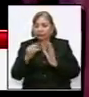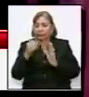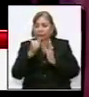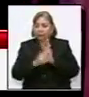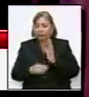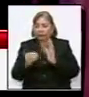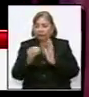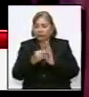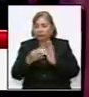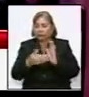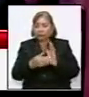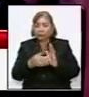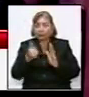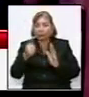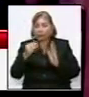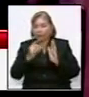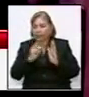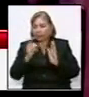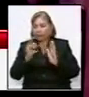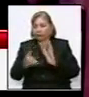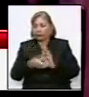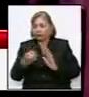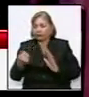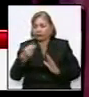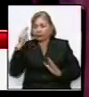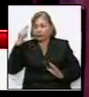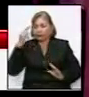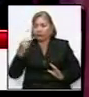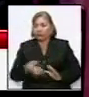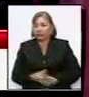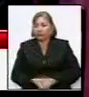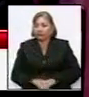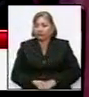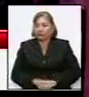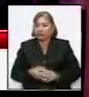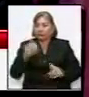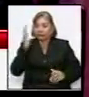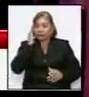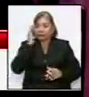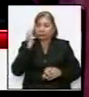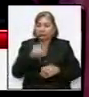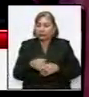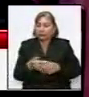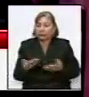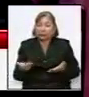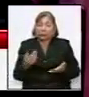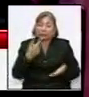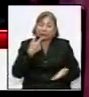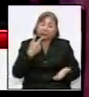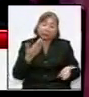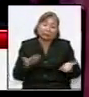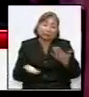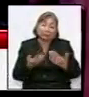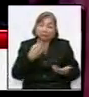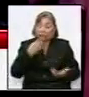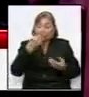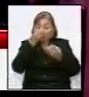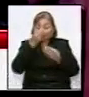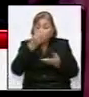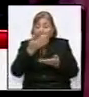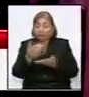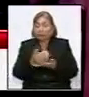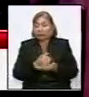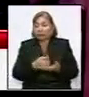9 tal otra en el artículo 10 no se puede recoger por tal razón 12 ya uno sabe lo que va a votar pero si usted no ha anunciado que ha recogido